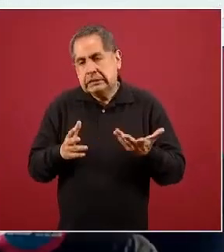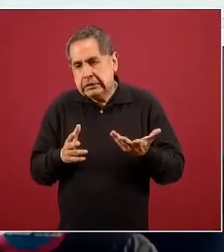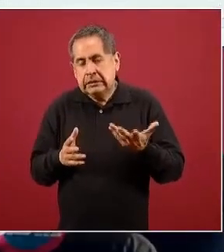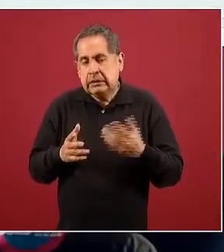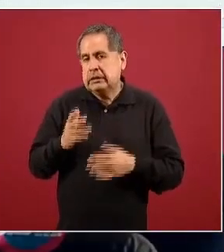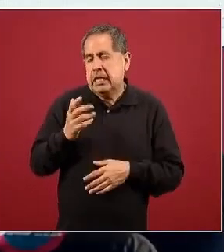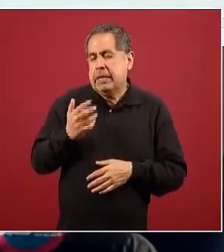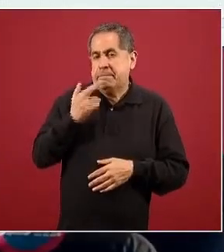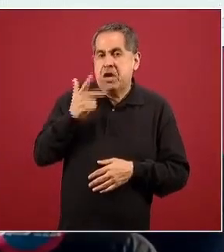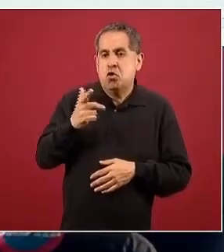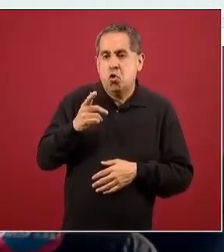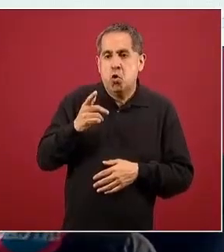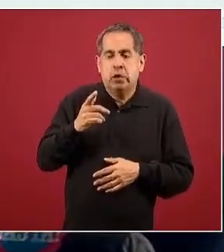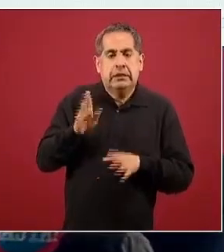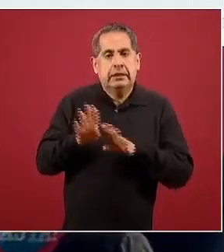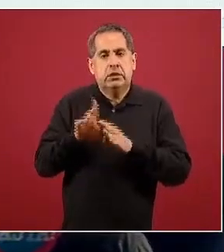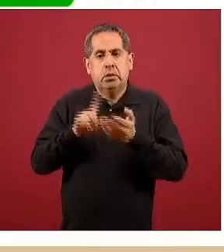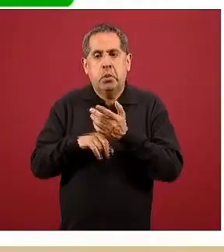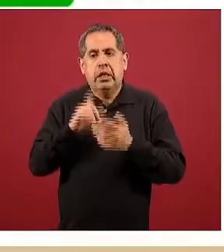mantiene una